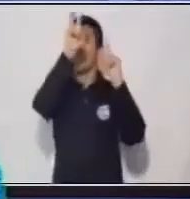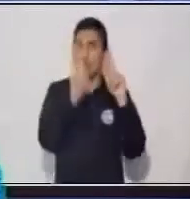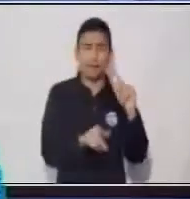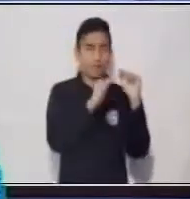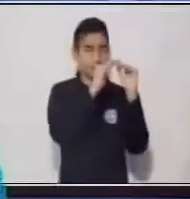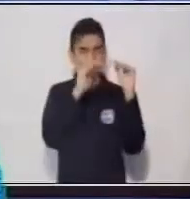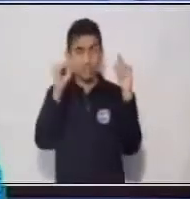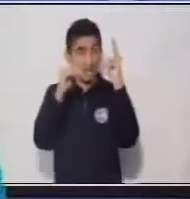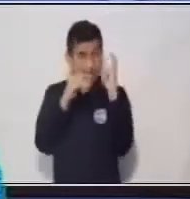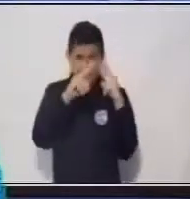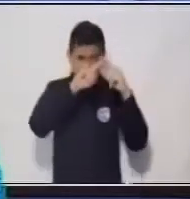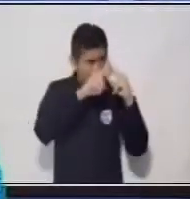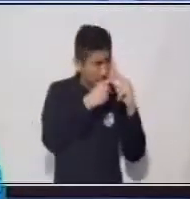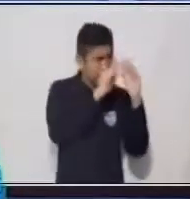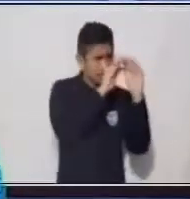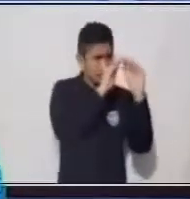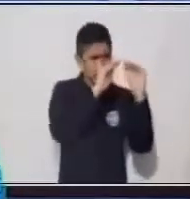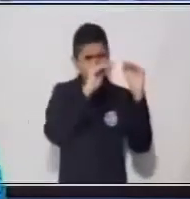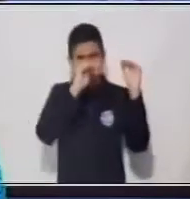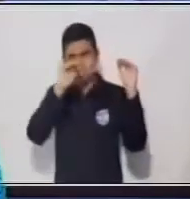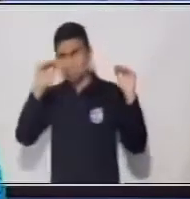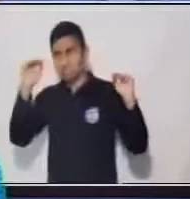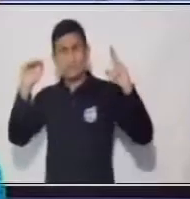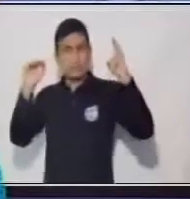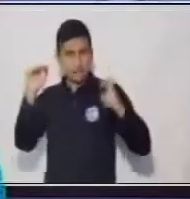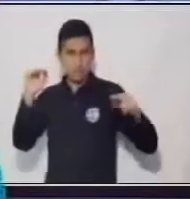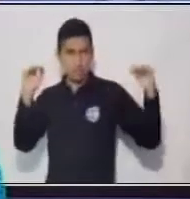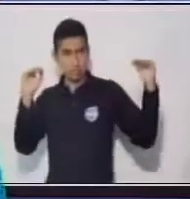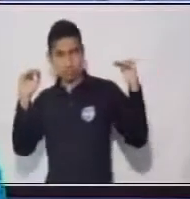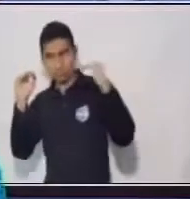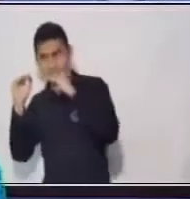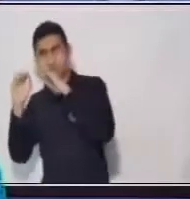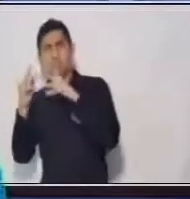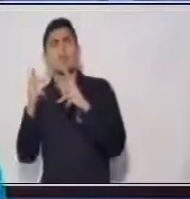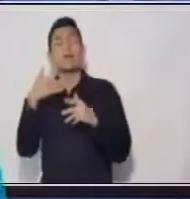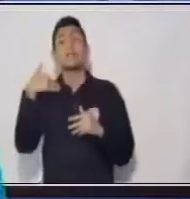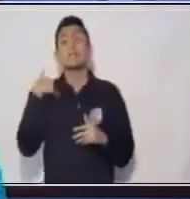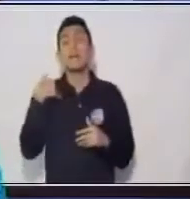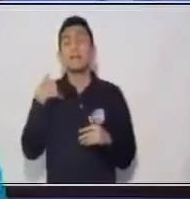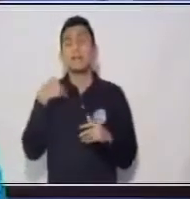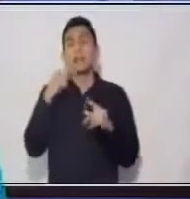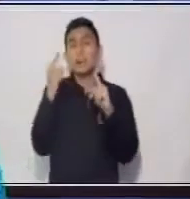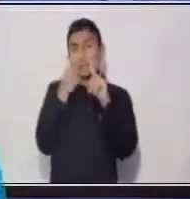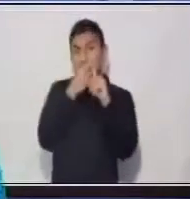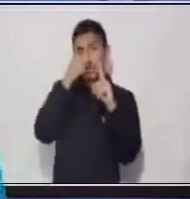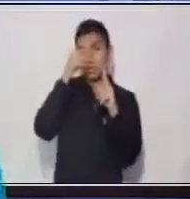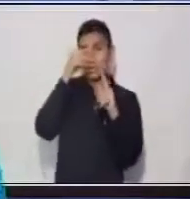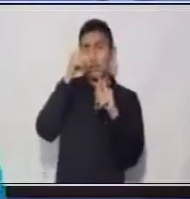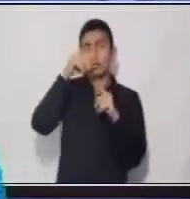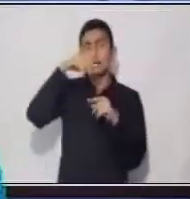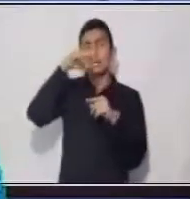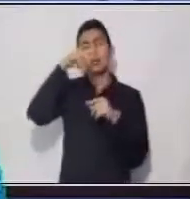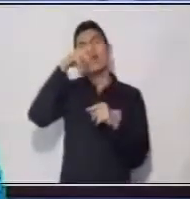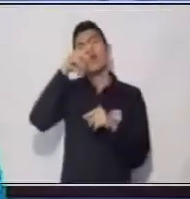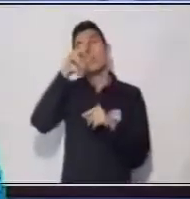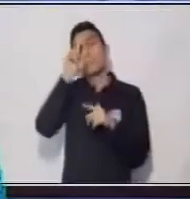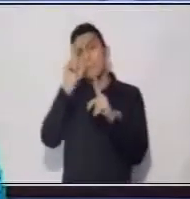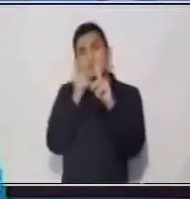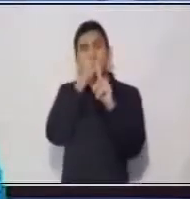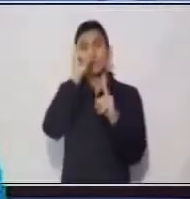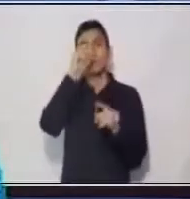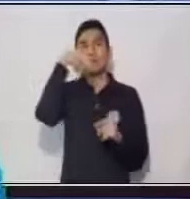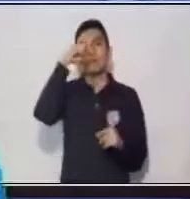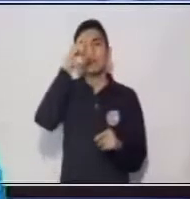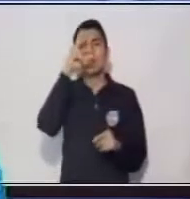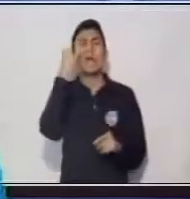Así como inicia, se mantendrá, dentro de lo cual tenemos el principio de la inercia, que es mantener el cuerpo en